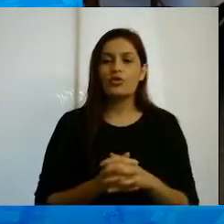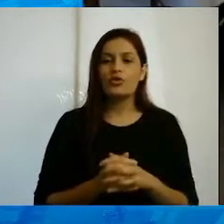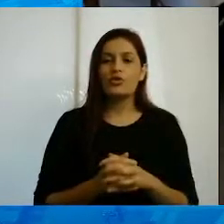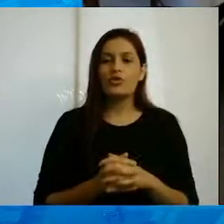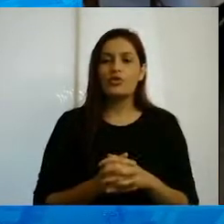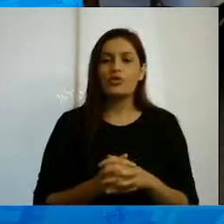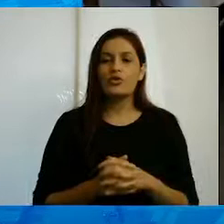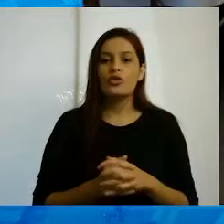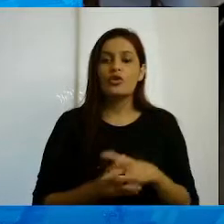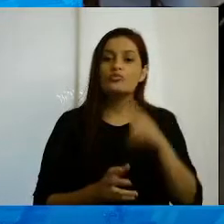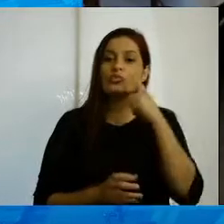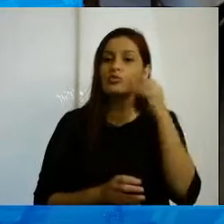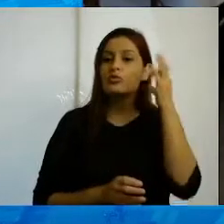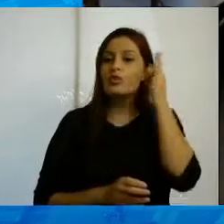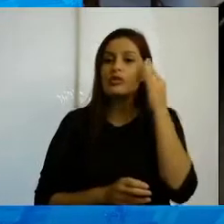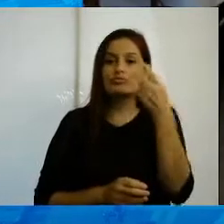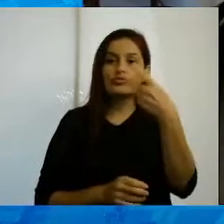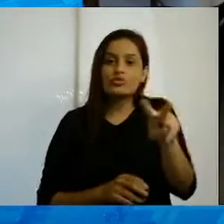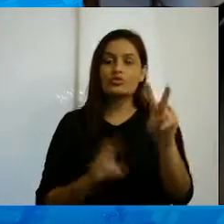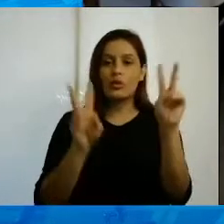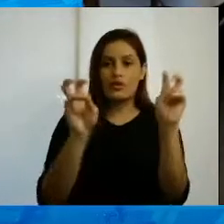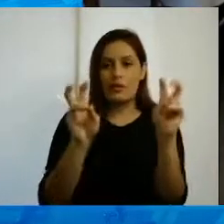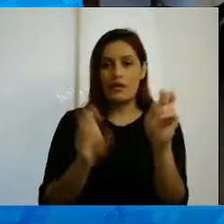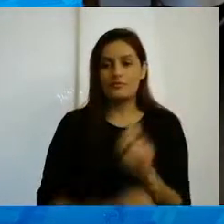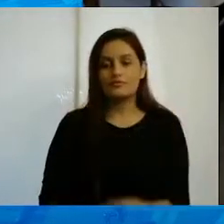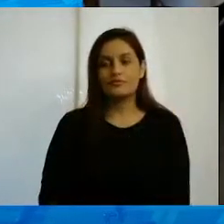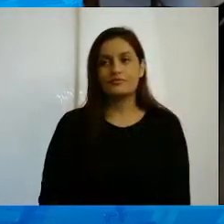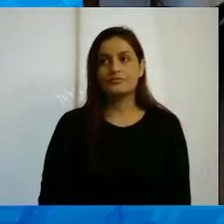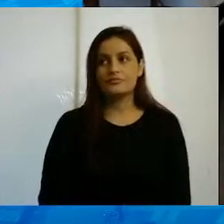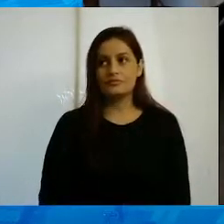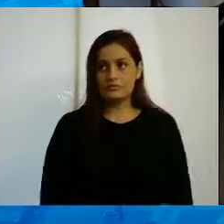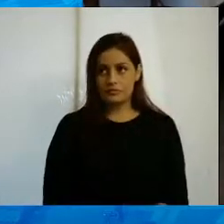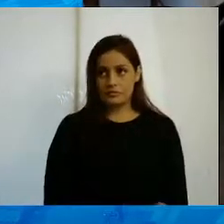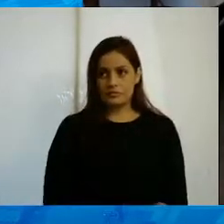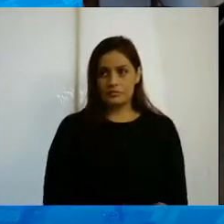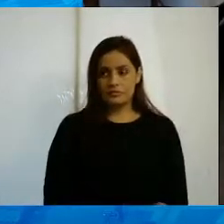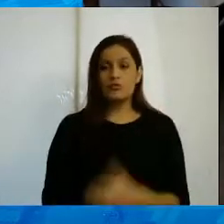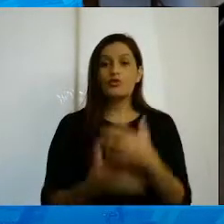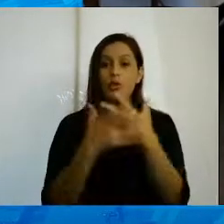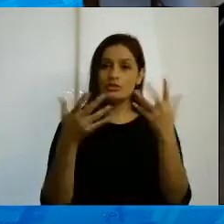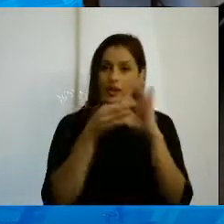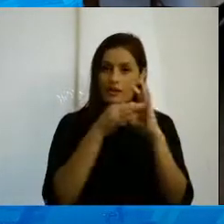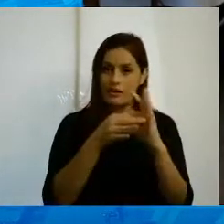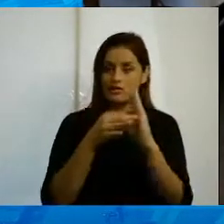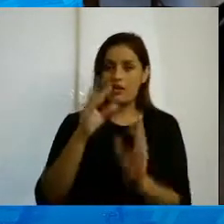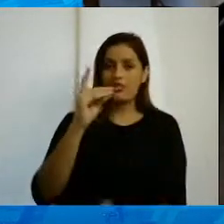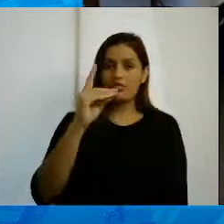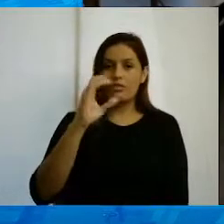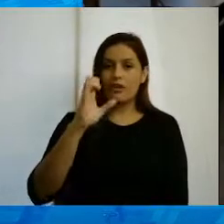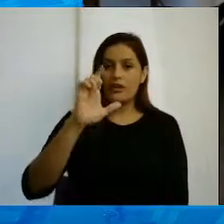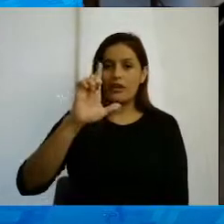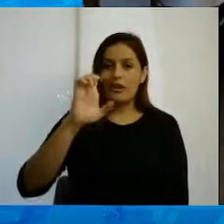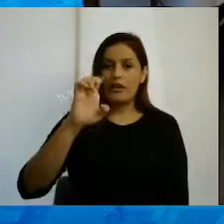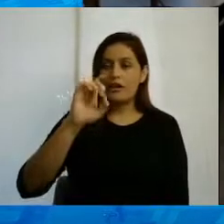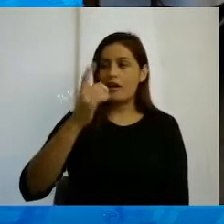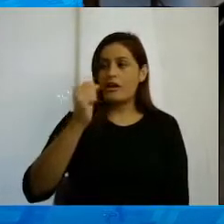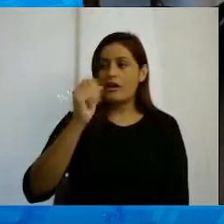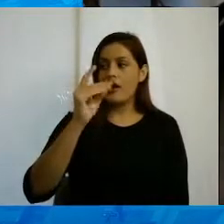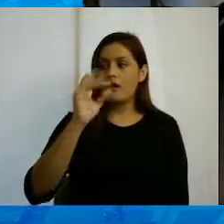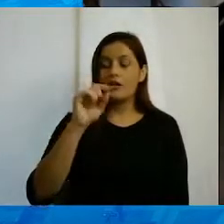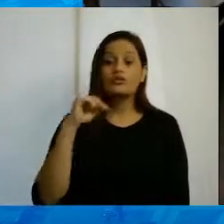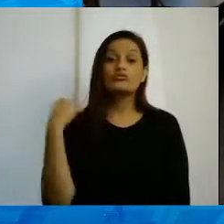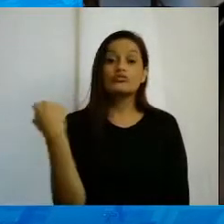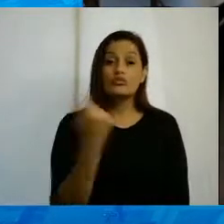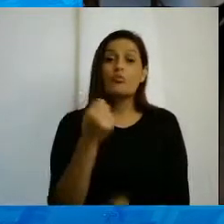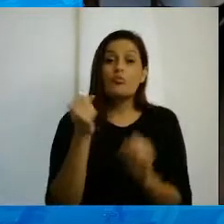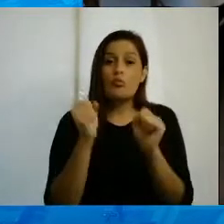una en sus respectivas temáticas. Muchas gracias, delegada. Nos ponemos a disposición